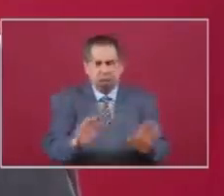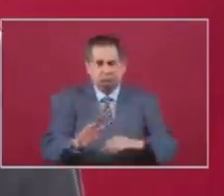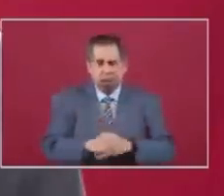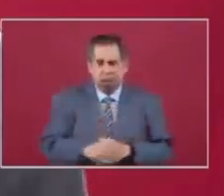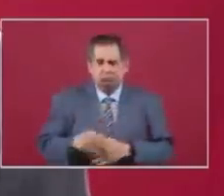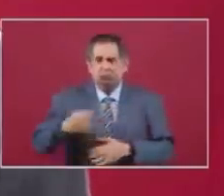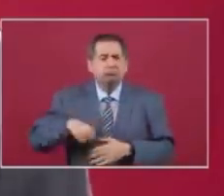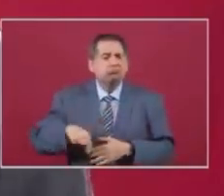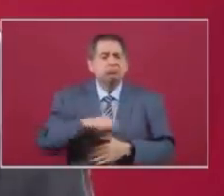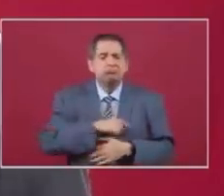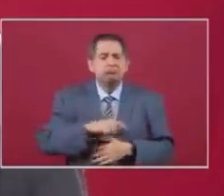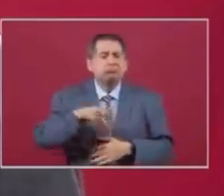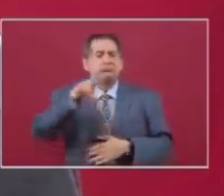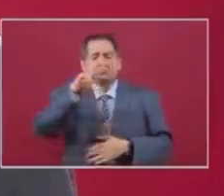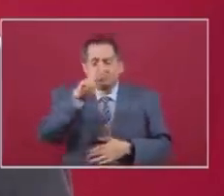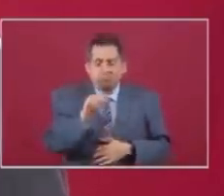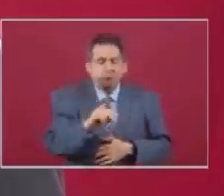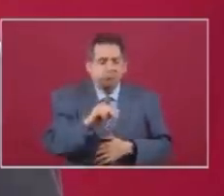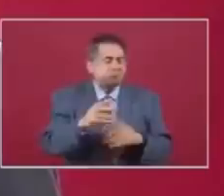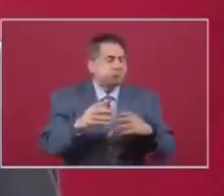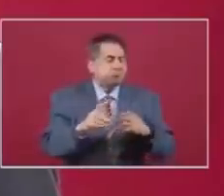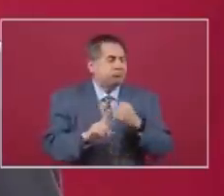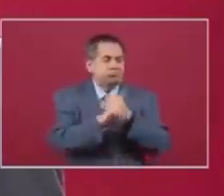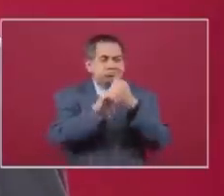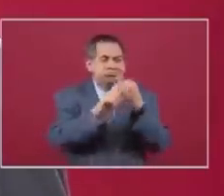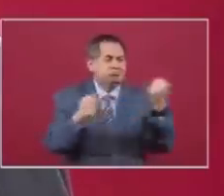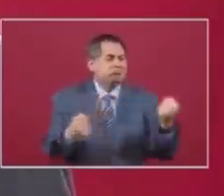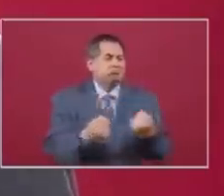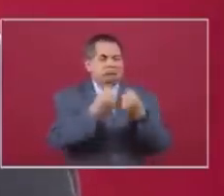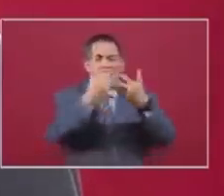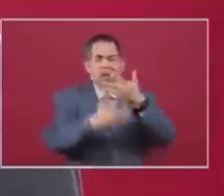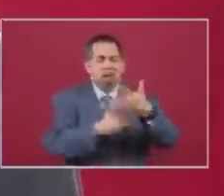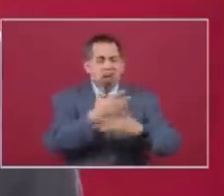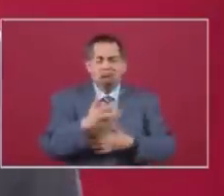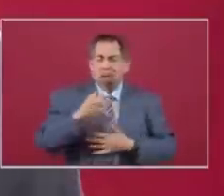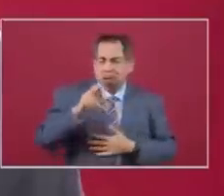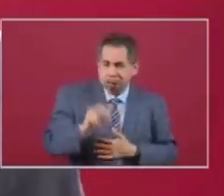Somos partidarios de la no violencia.